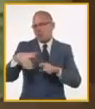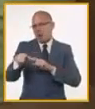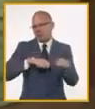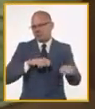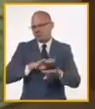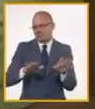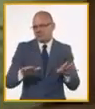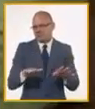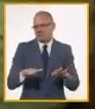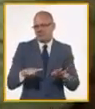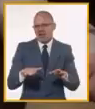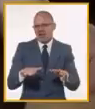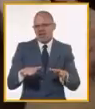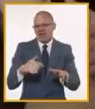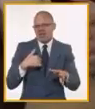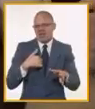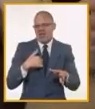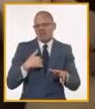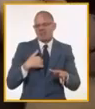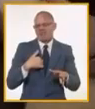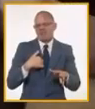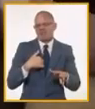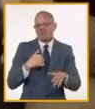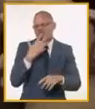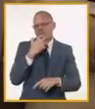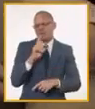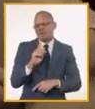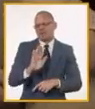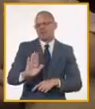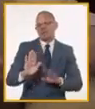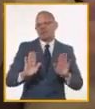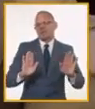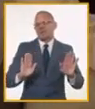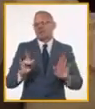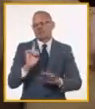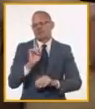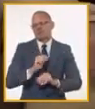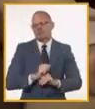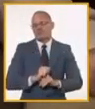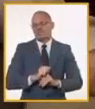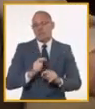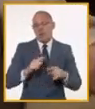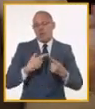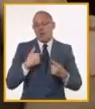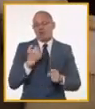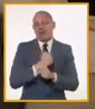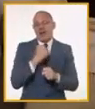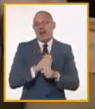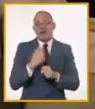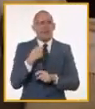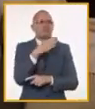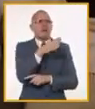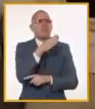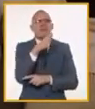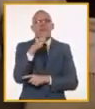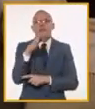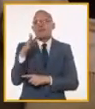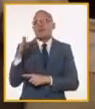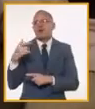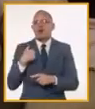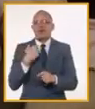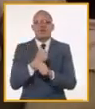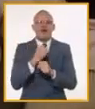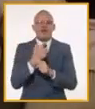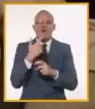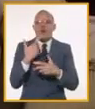esa cosa. Yo decía, yo siempre digo, con la vida que yo tengo, si yo me caso, no